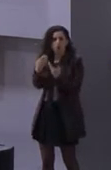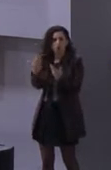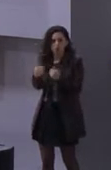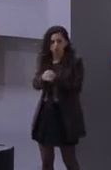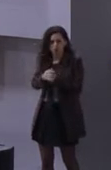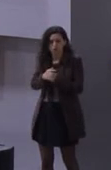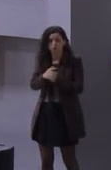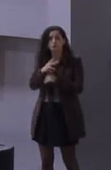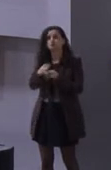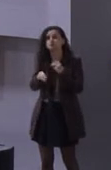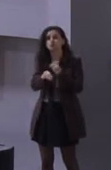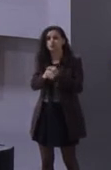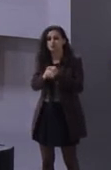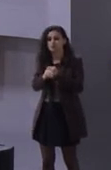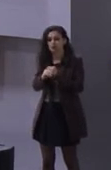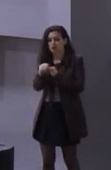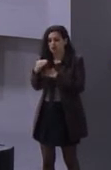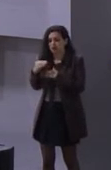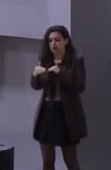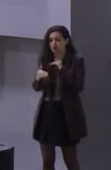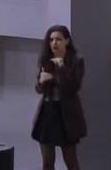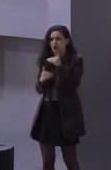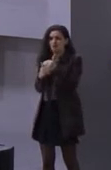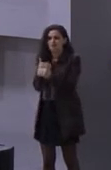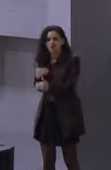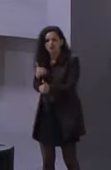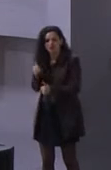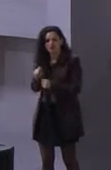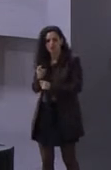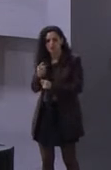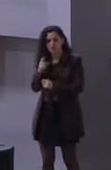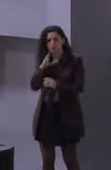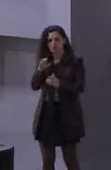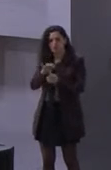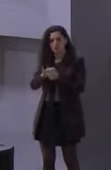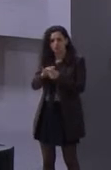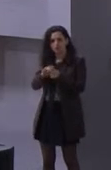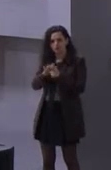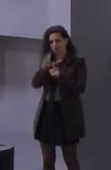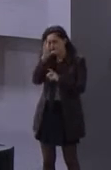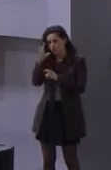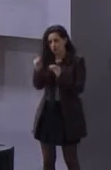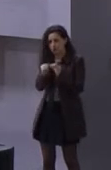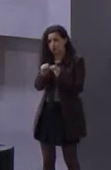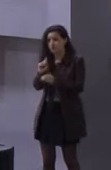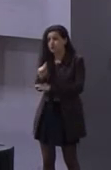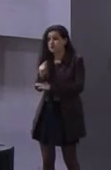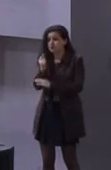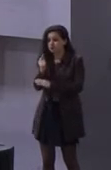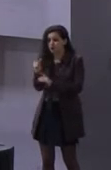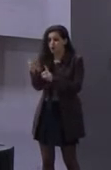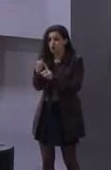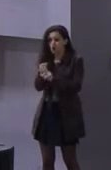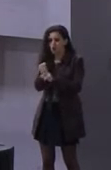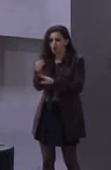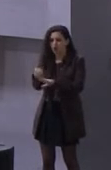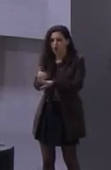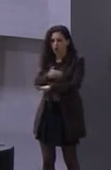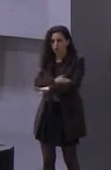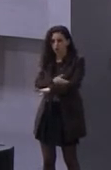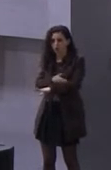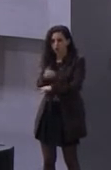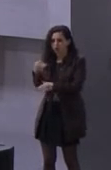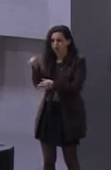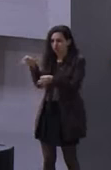¿Y cuál es el primer avance de esta implementación de los acuerdos? El primer avance, lo explicábamos en las jornadas